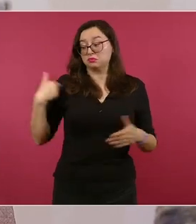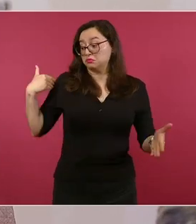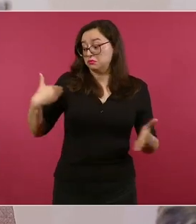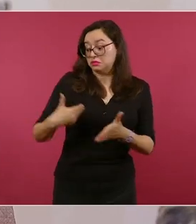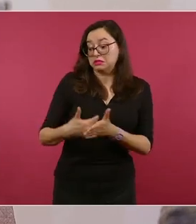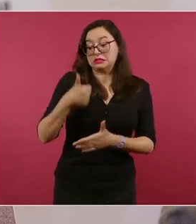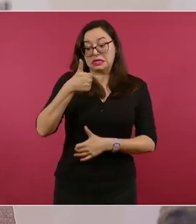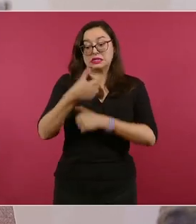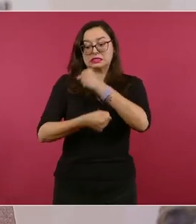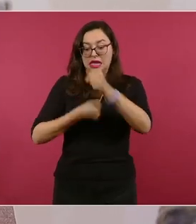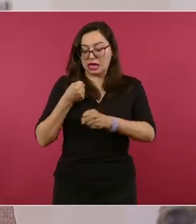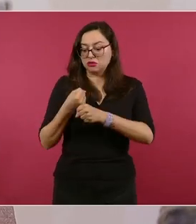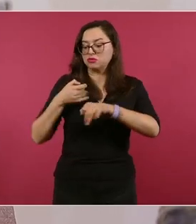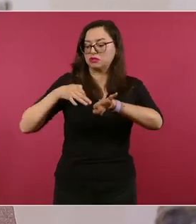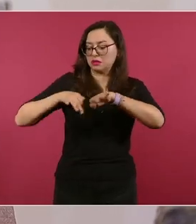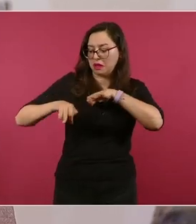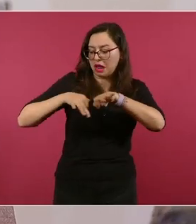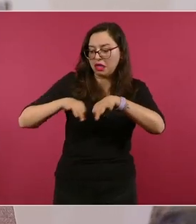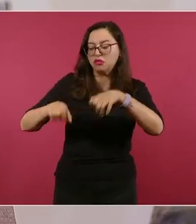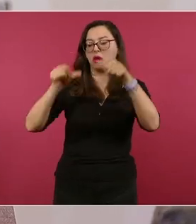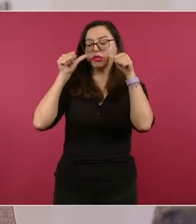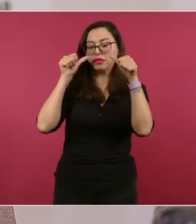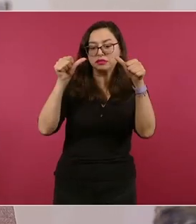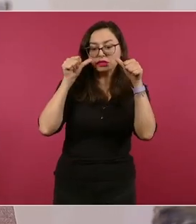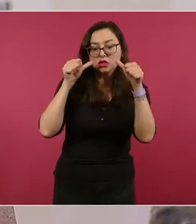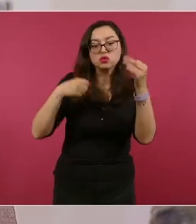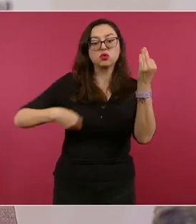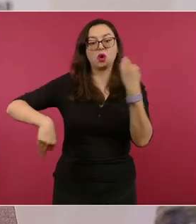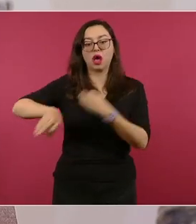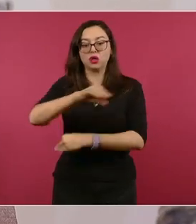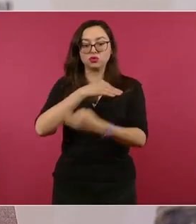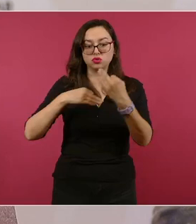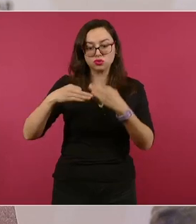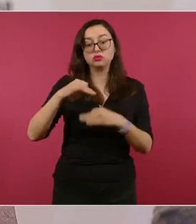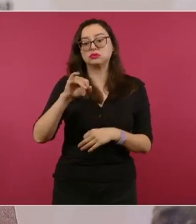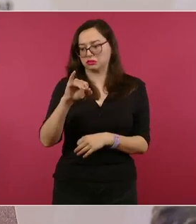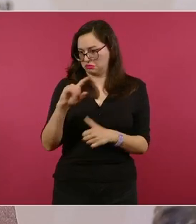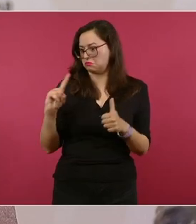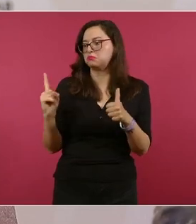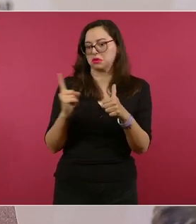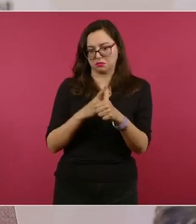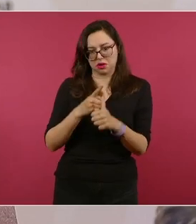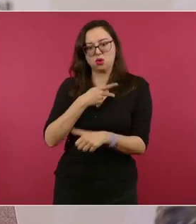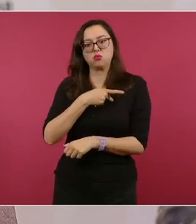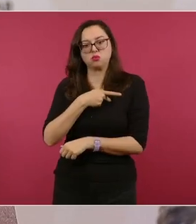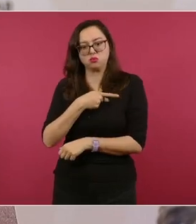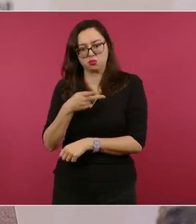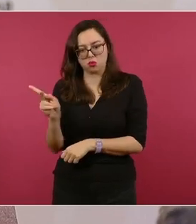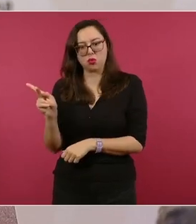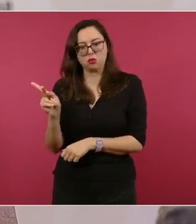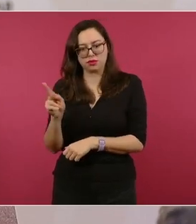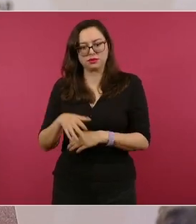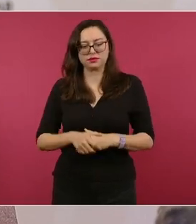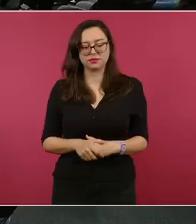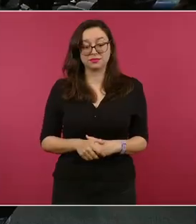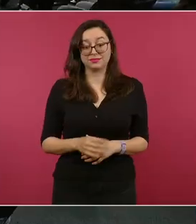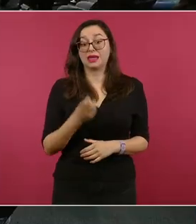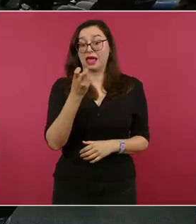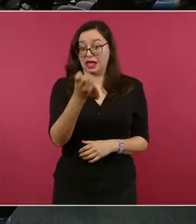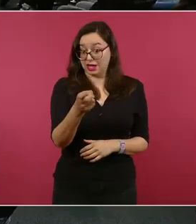escuchando a todos, respetando a todos, pero se le está dando preferencia a los pobres. Es que tú comenzaste